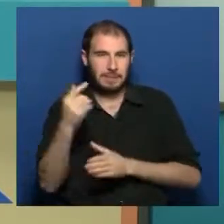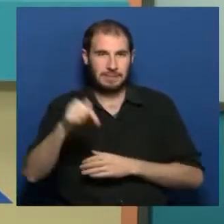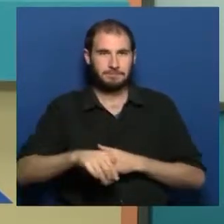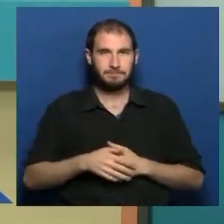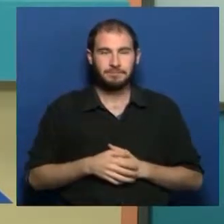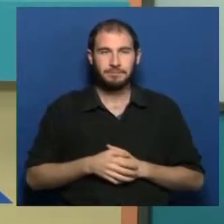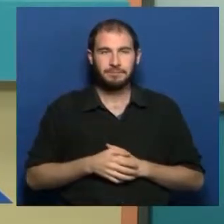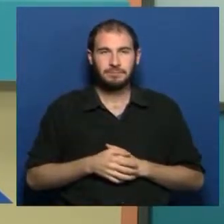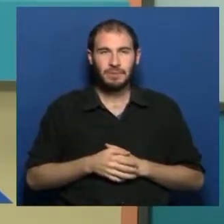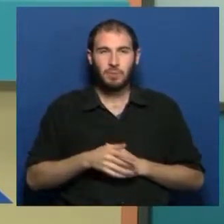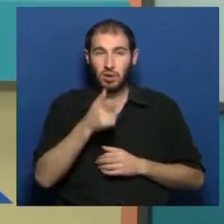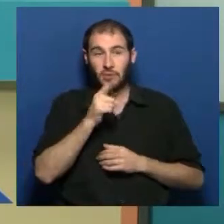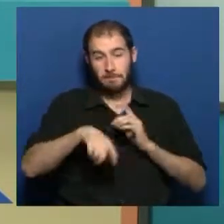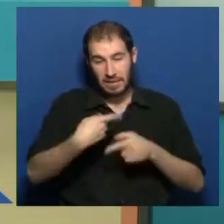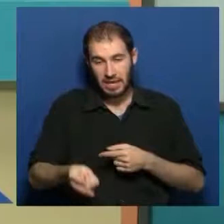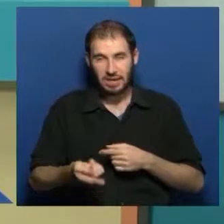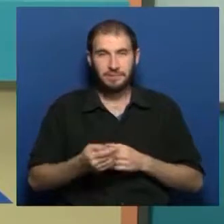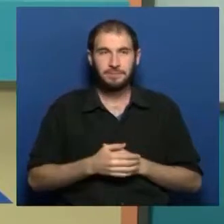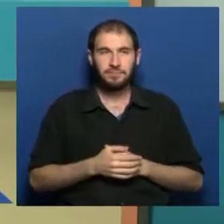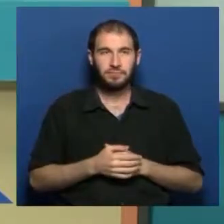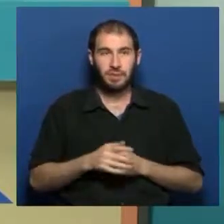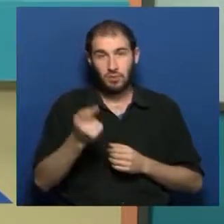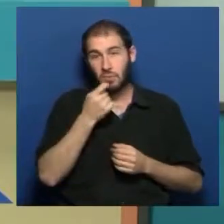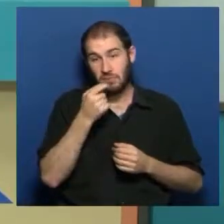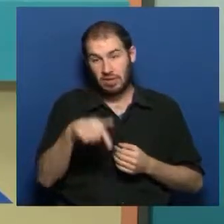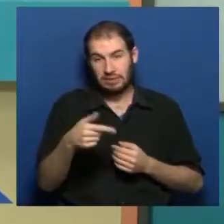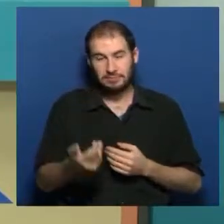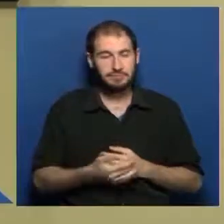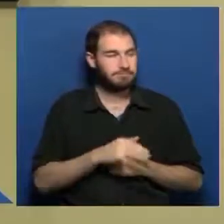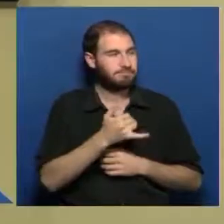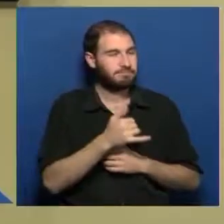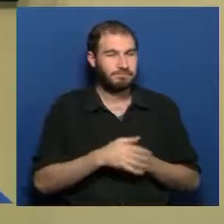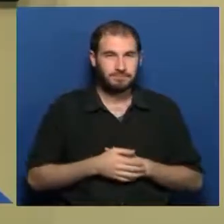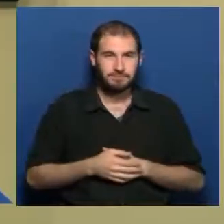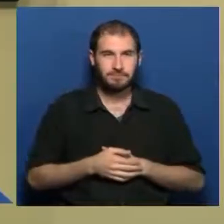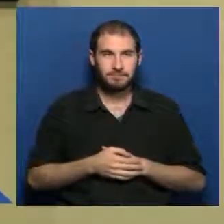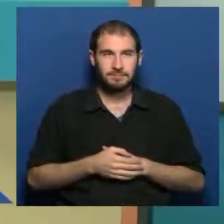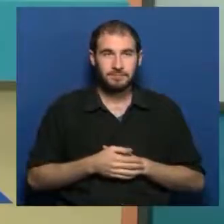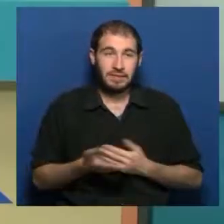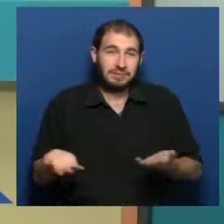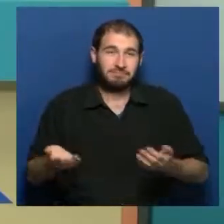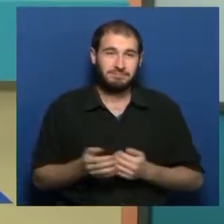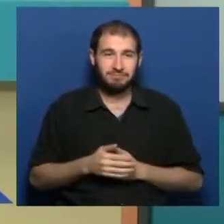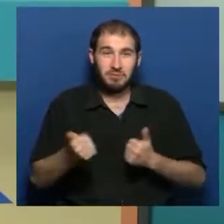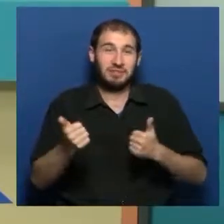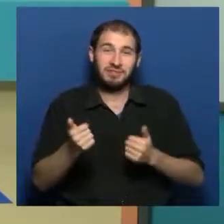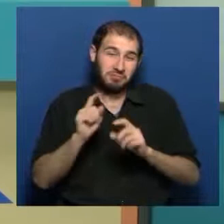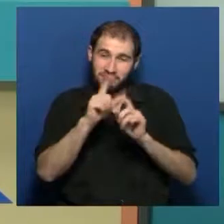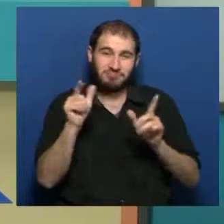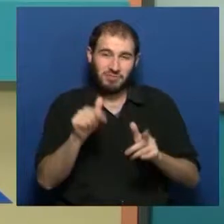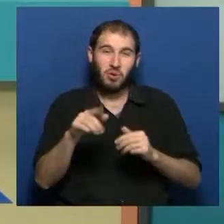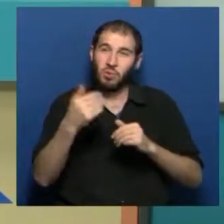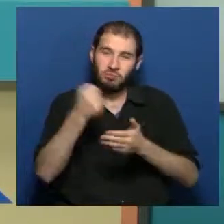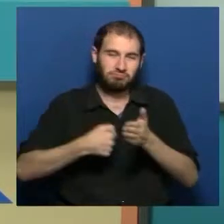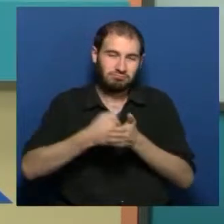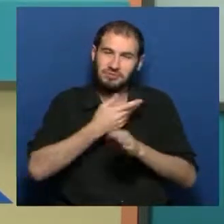Claro. En el caso de mañana es uno de claro, ejemplo. Tal cual. Y nada, está increíble todo, solamente hay que